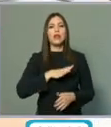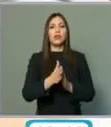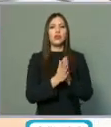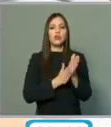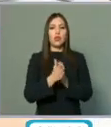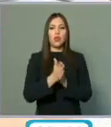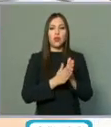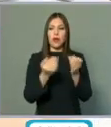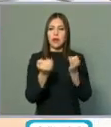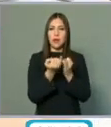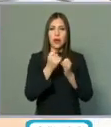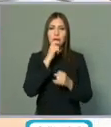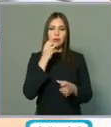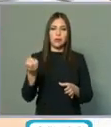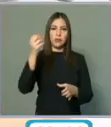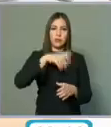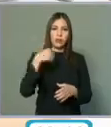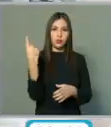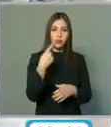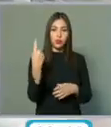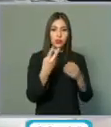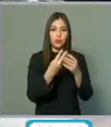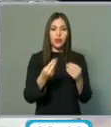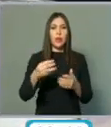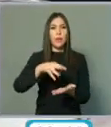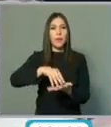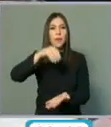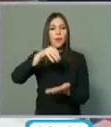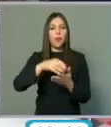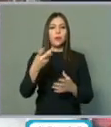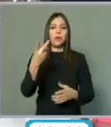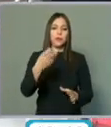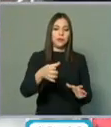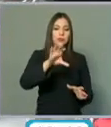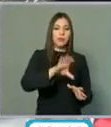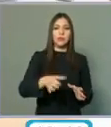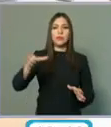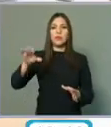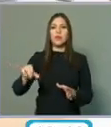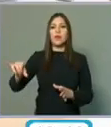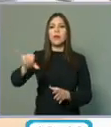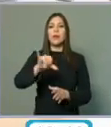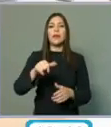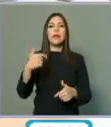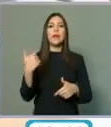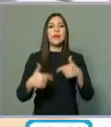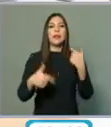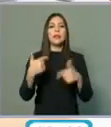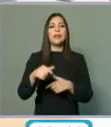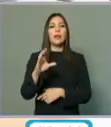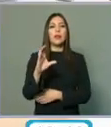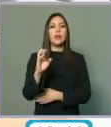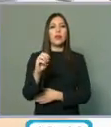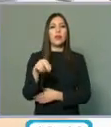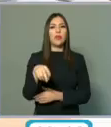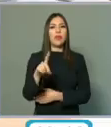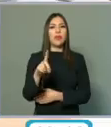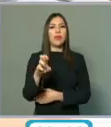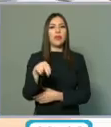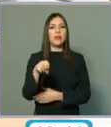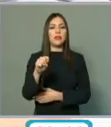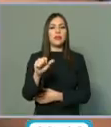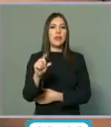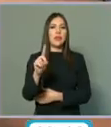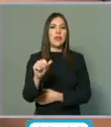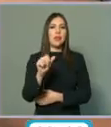también, vamos a comenzar entonces a agregar nuestra leche condensada. Esta viene siendo leche condensada, de la